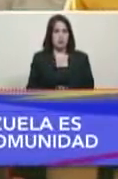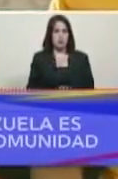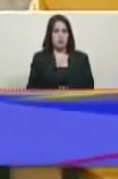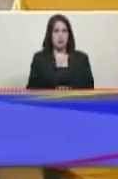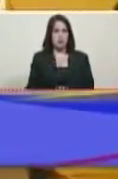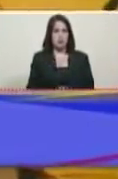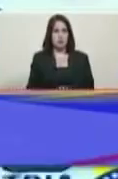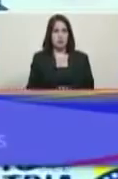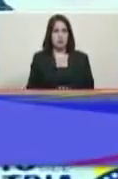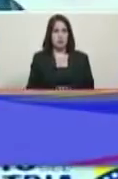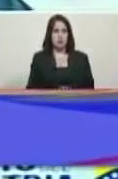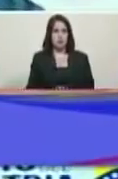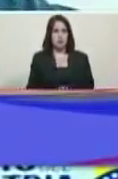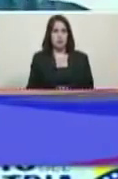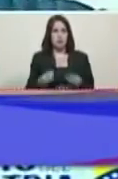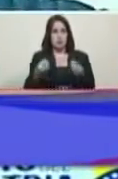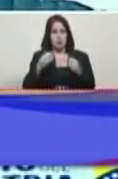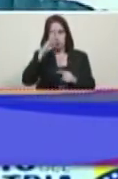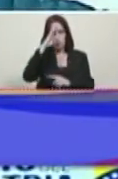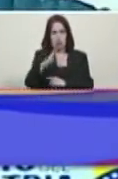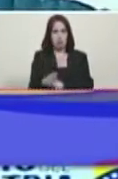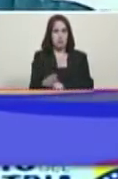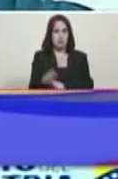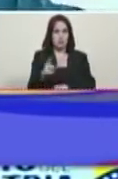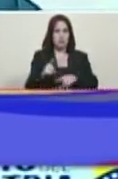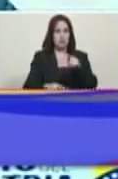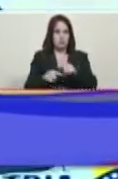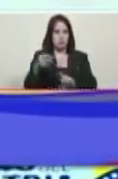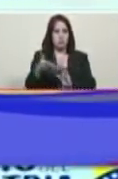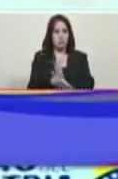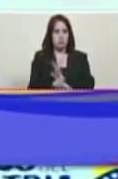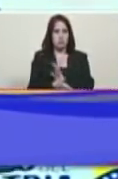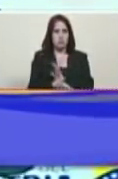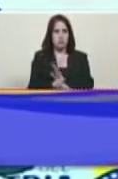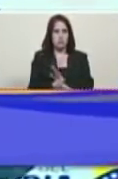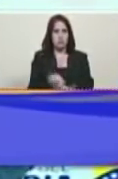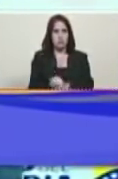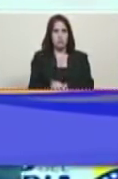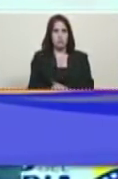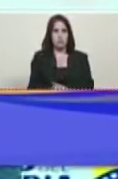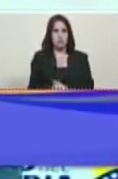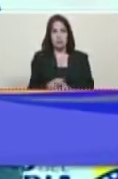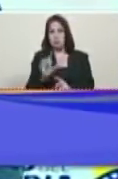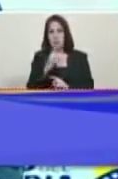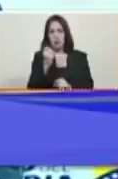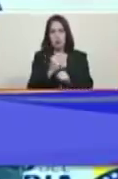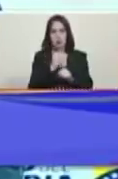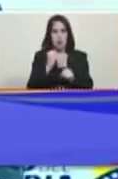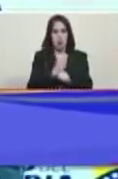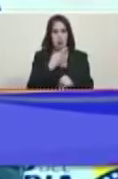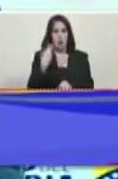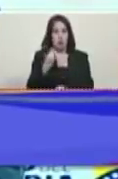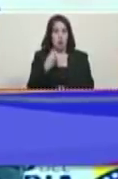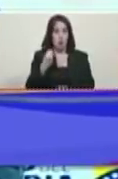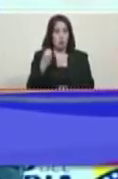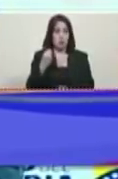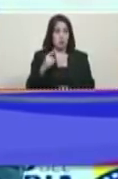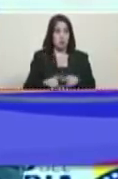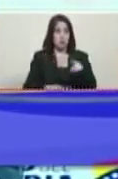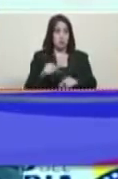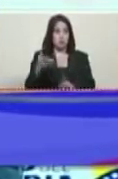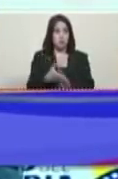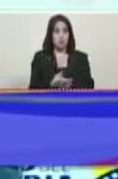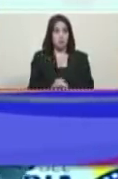comunas. Y del diagnóstico directa la acción llega. Chamba Juvenil llega captando a los jóvenes